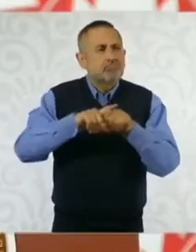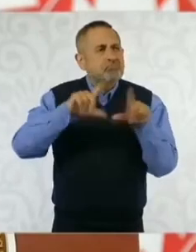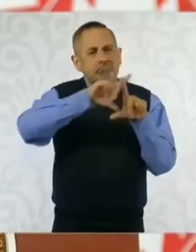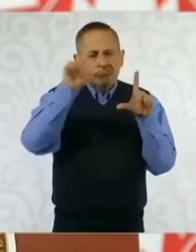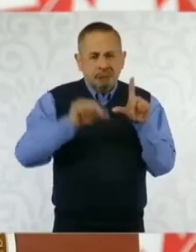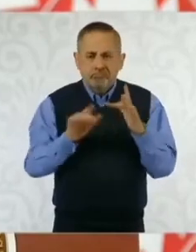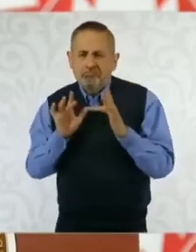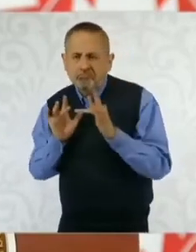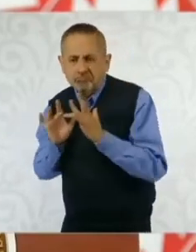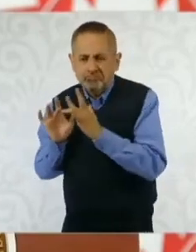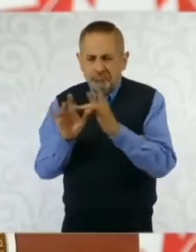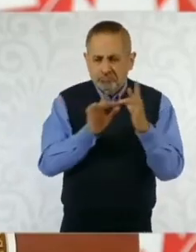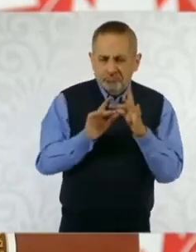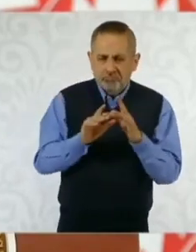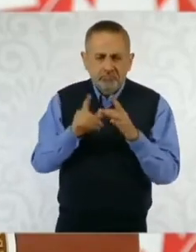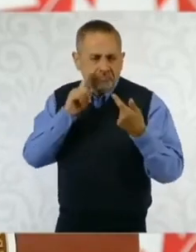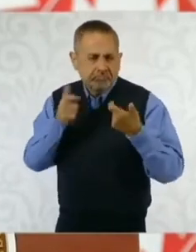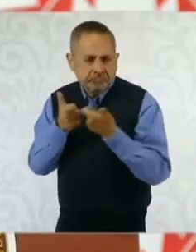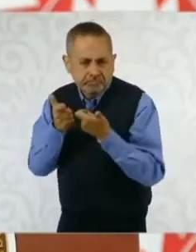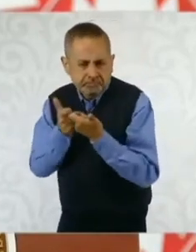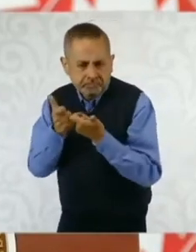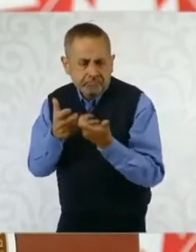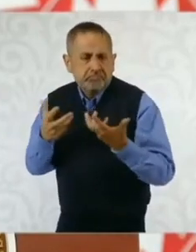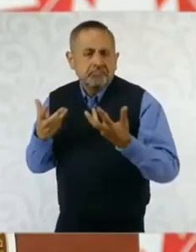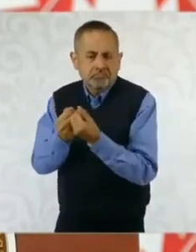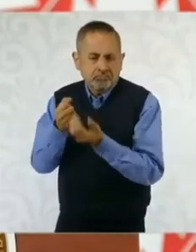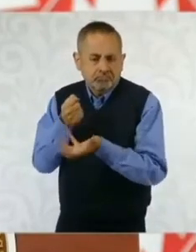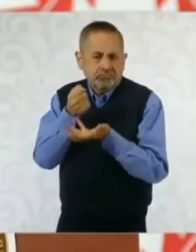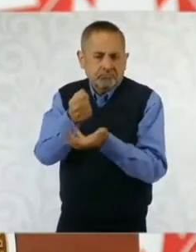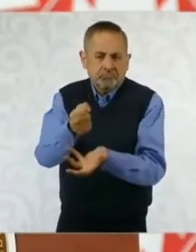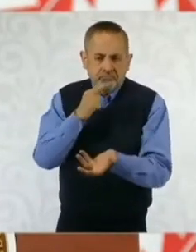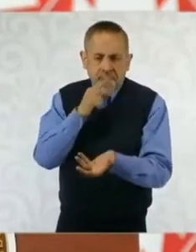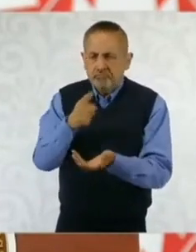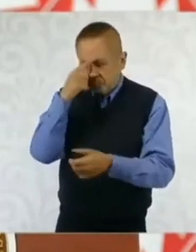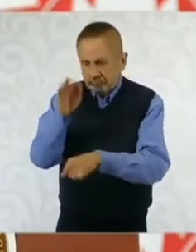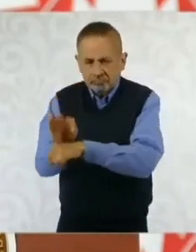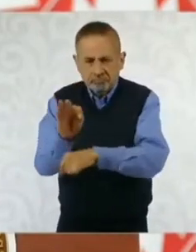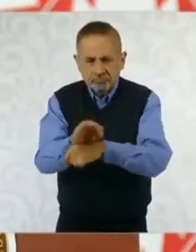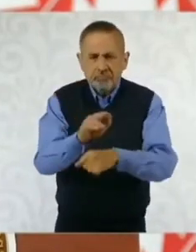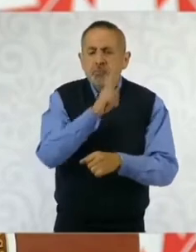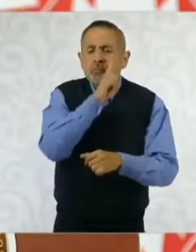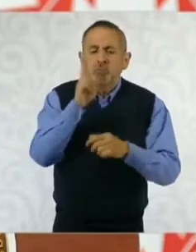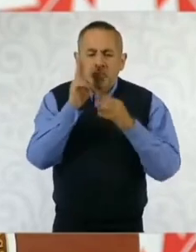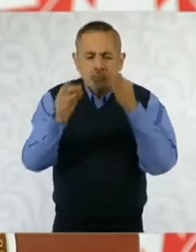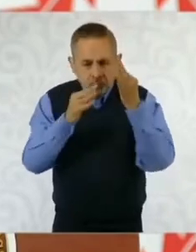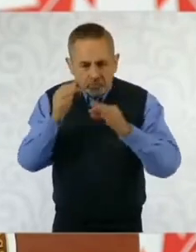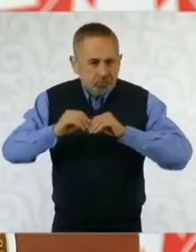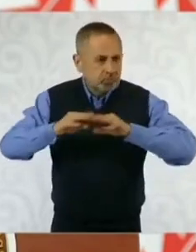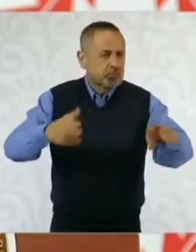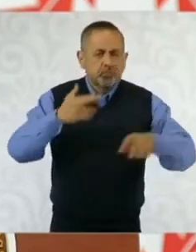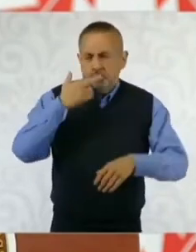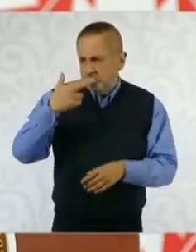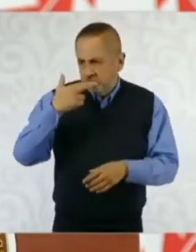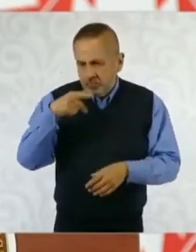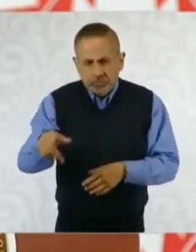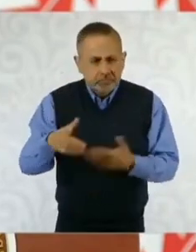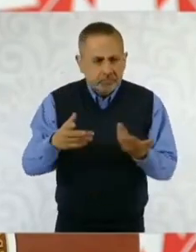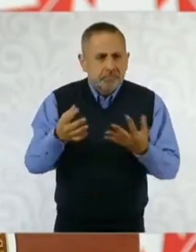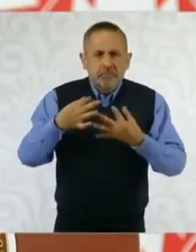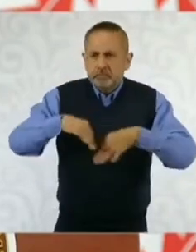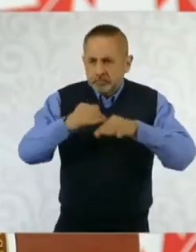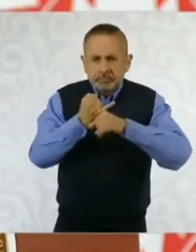que permita también juntar recursos para poder fortalecer los noticieros, fortalecer, o sea, la